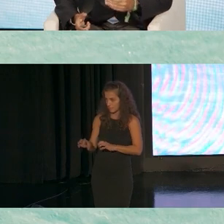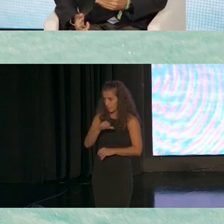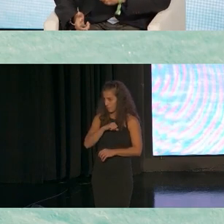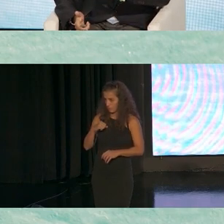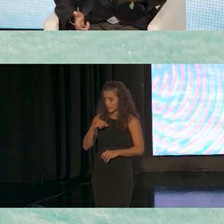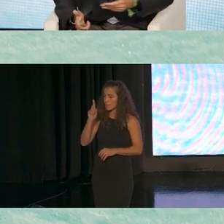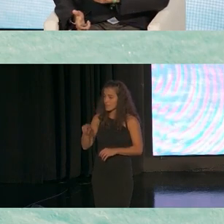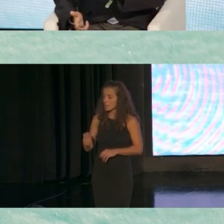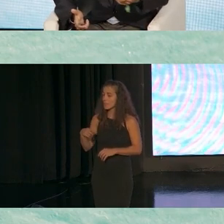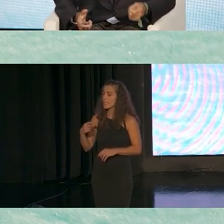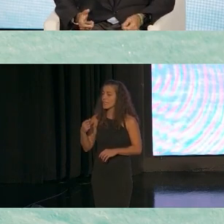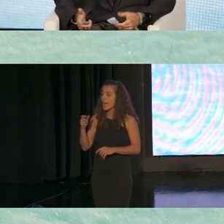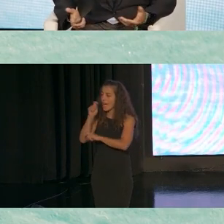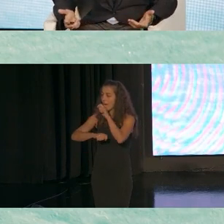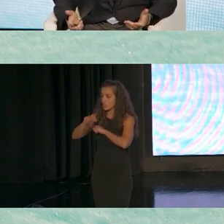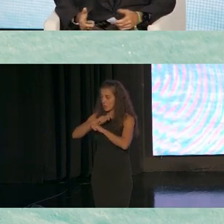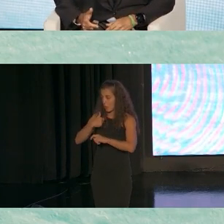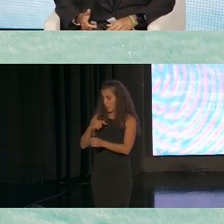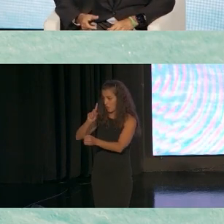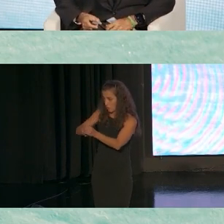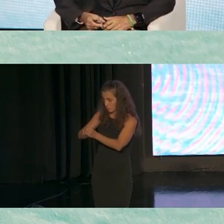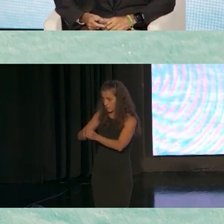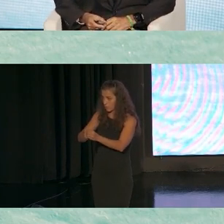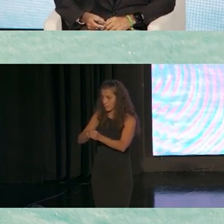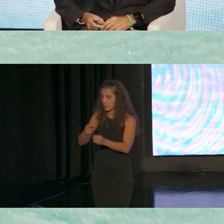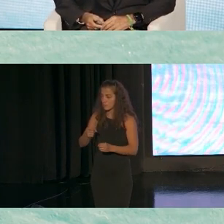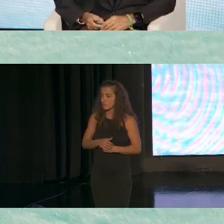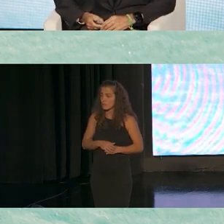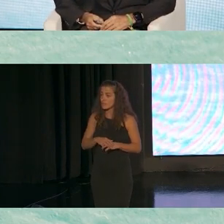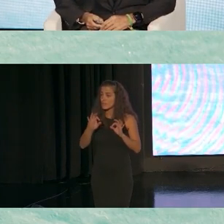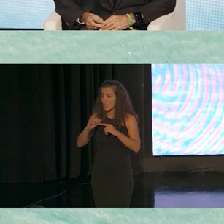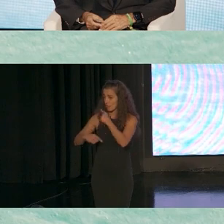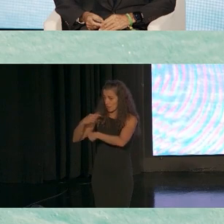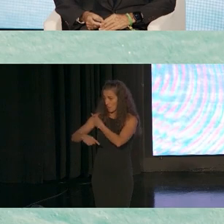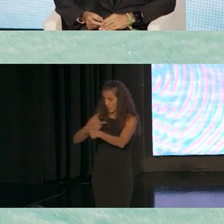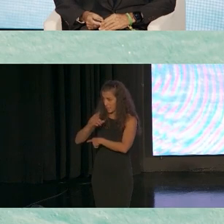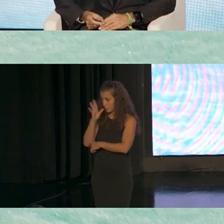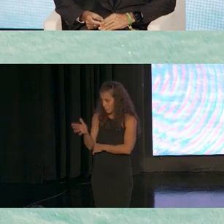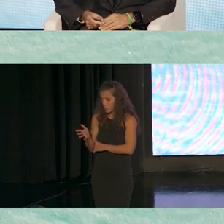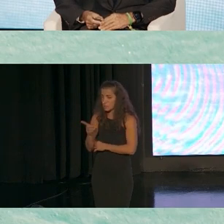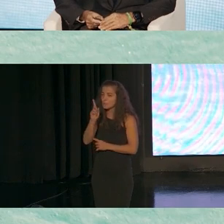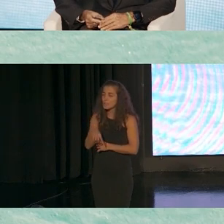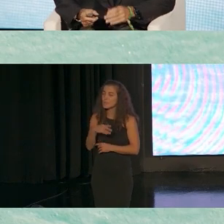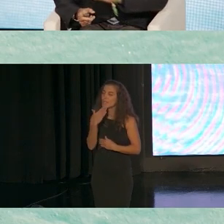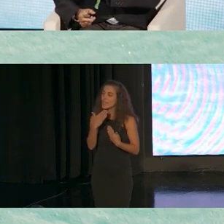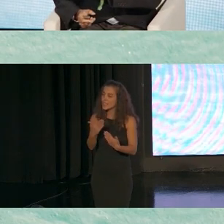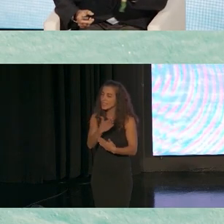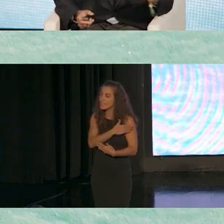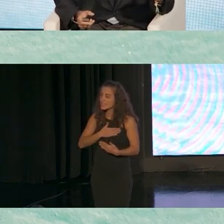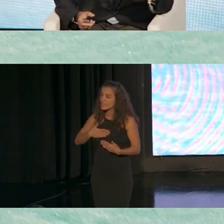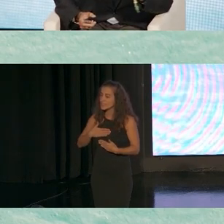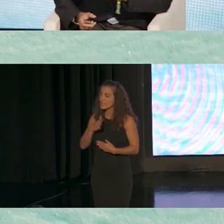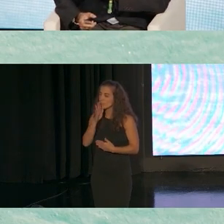que es la asociación de la que a la que yo pertenezco por motivos familiares pero también le quiero dar las gracias porque gracias a